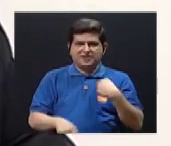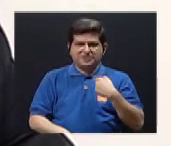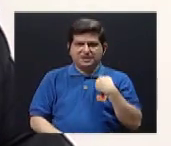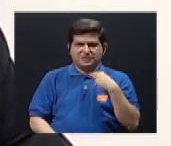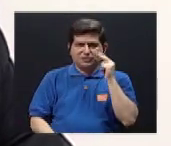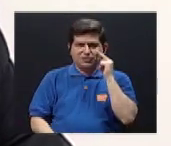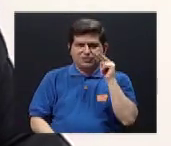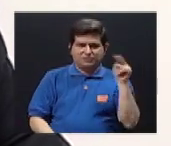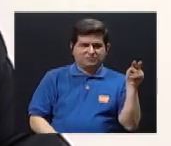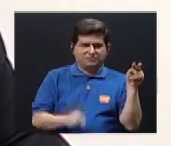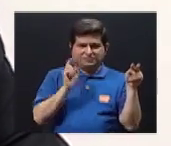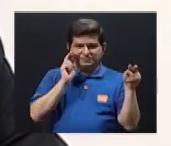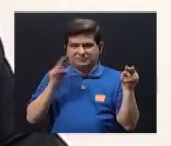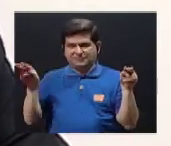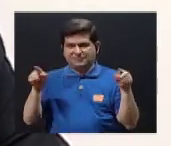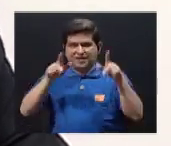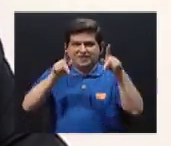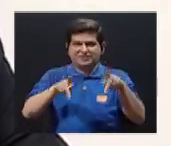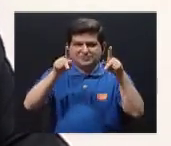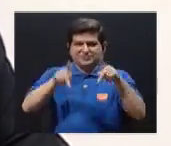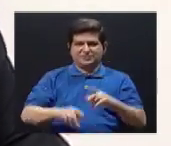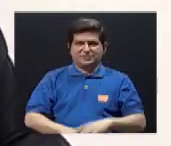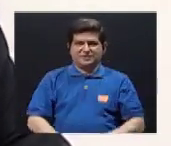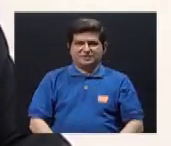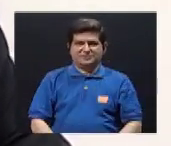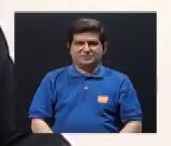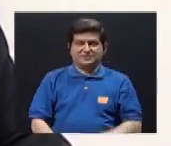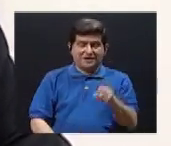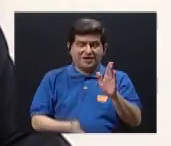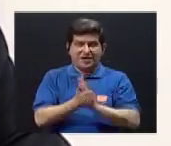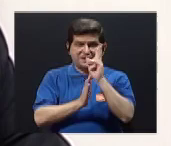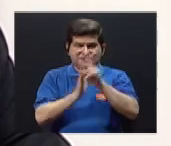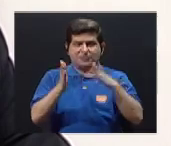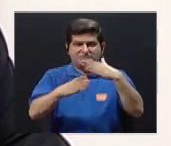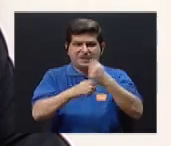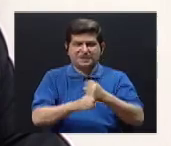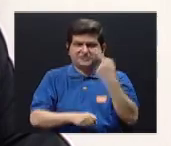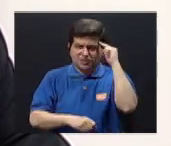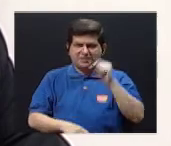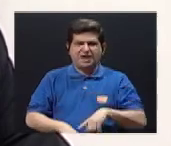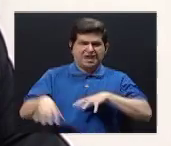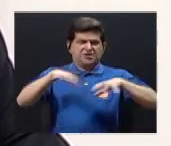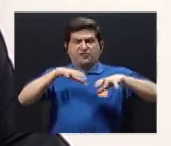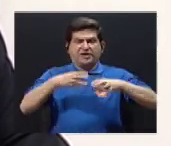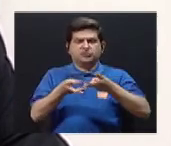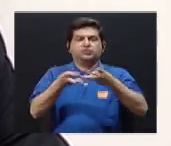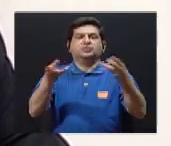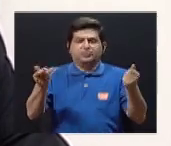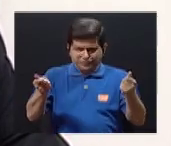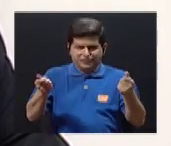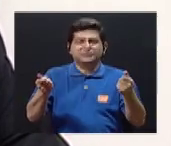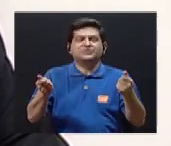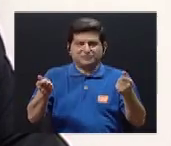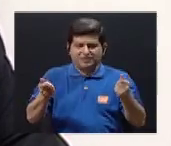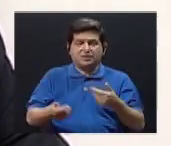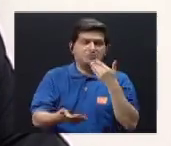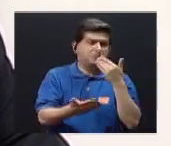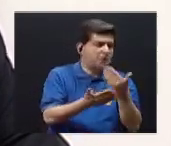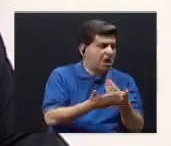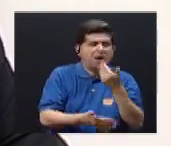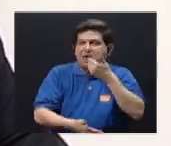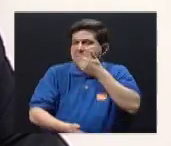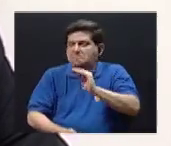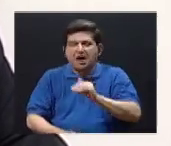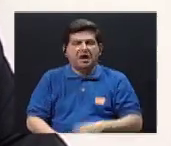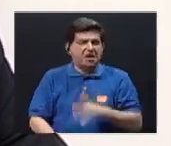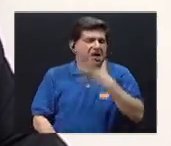ajá. volteaba a ver la reacción de las personas, porque este documental se hizo para generar una reacción buena